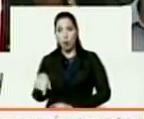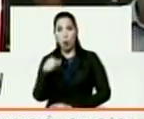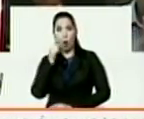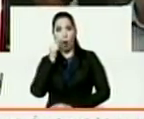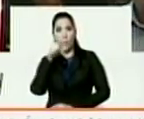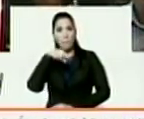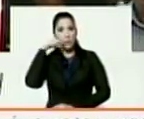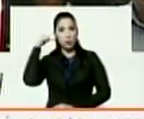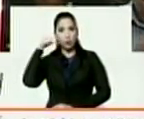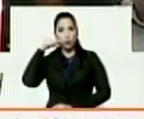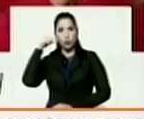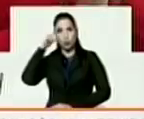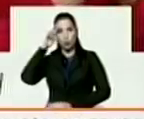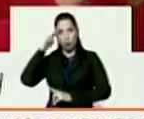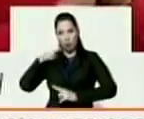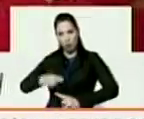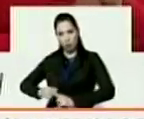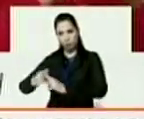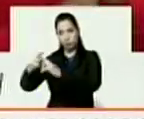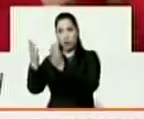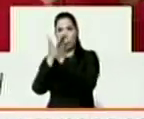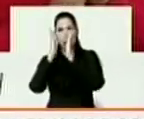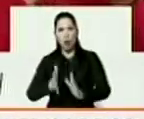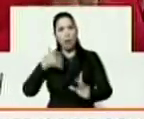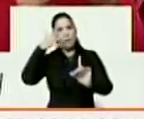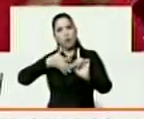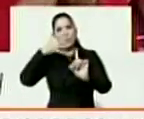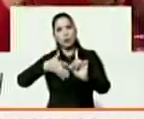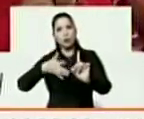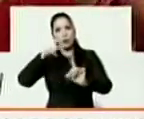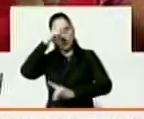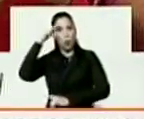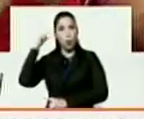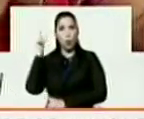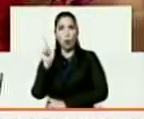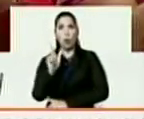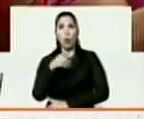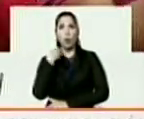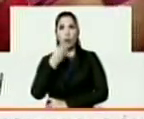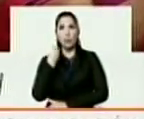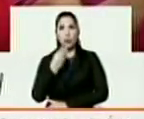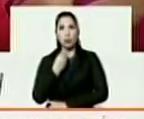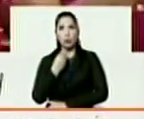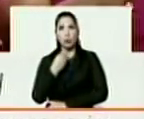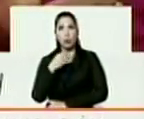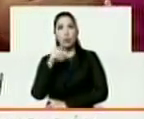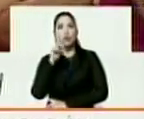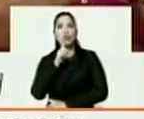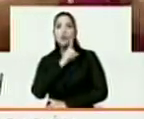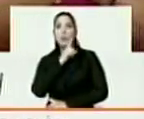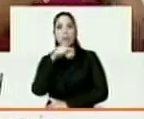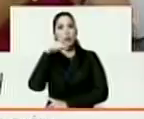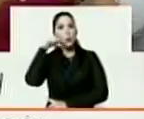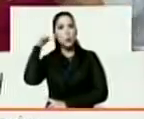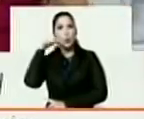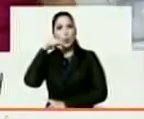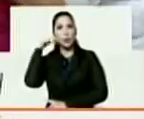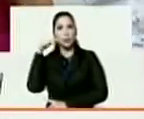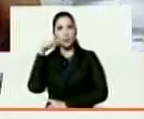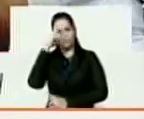fuera de formación de la jp sube antonio josé de sucre queremos